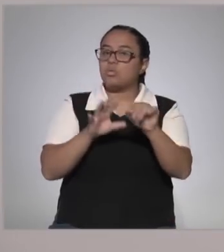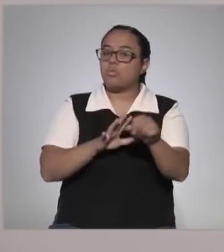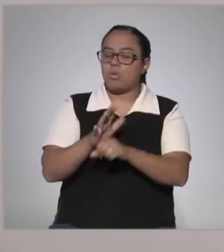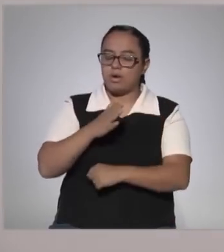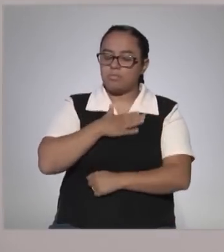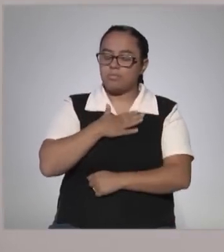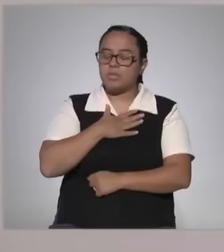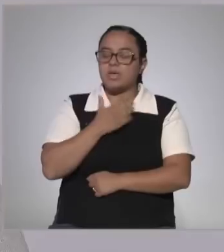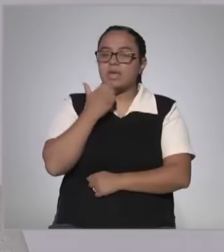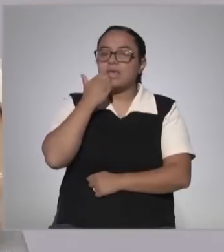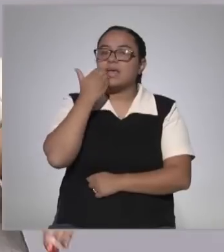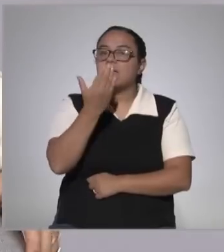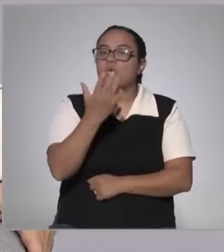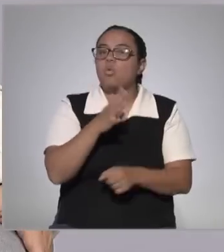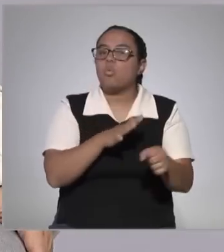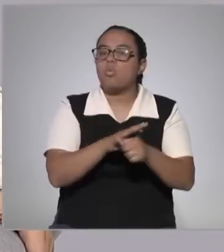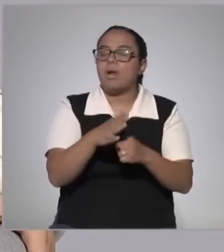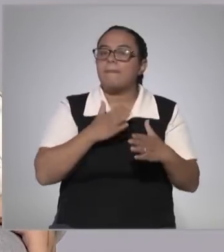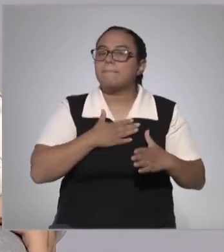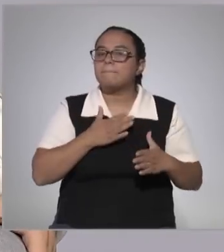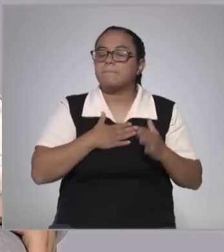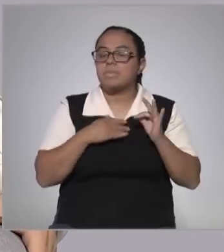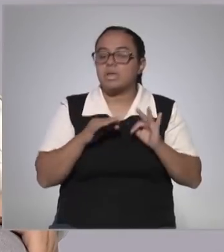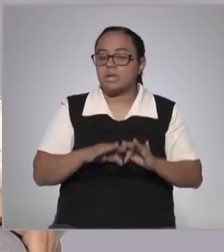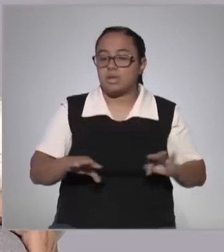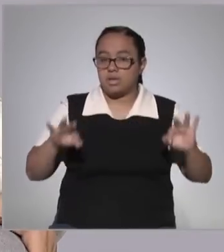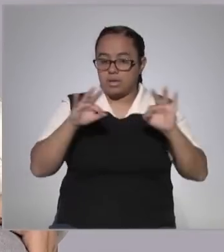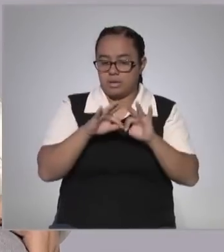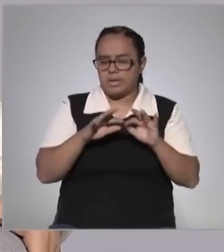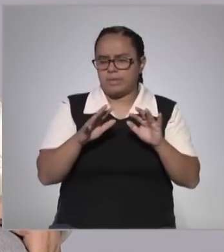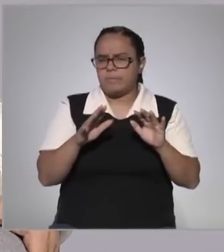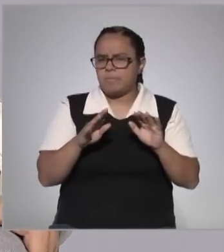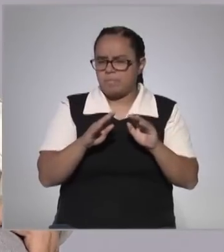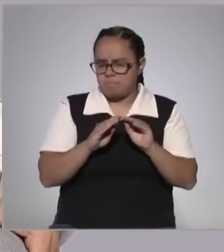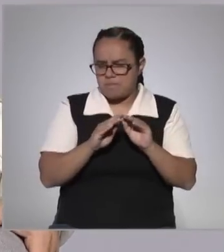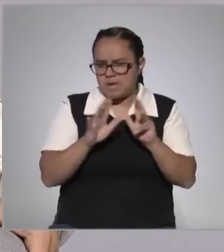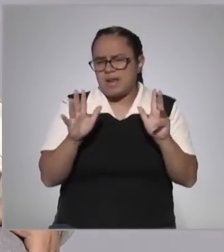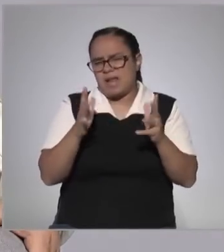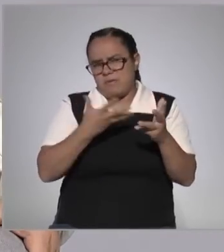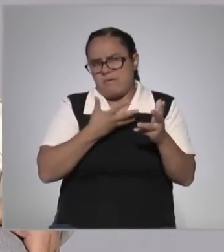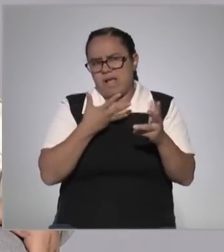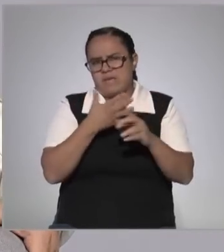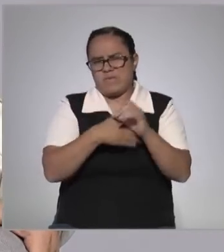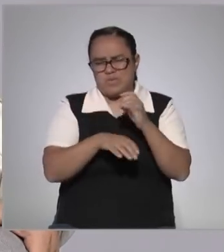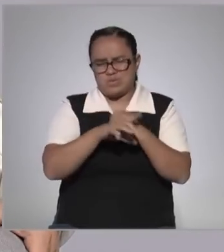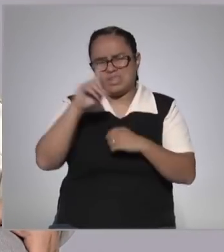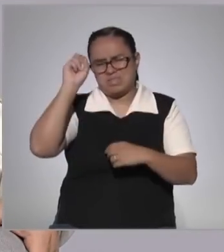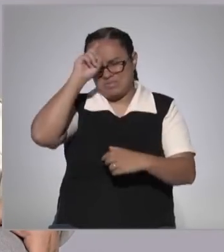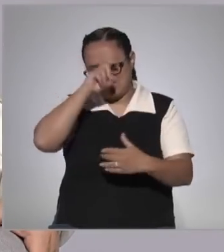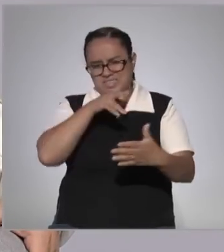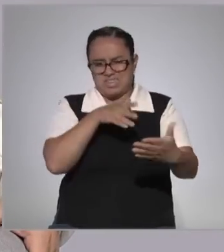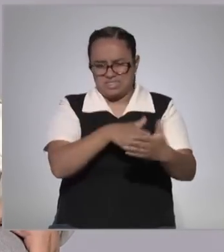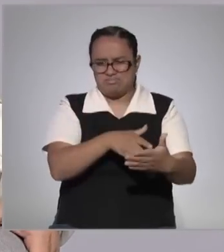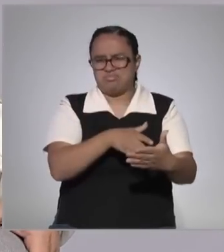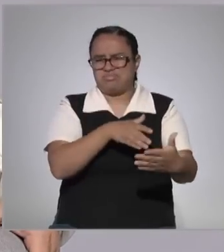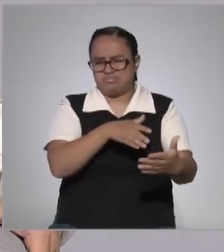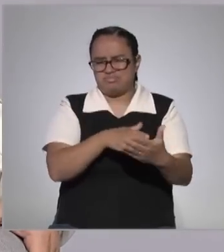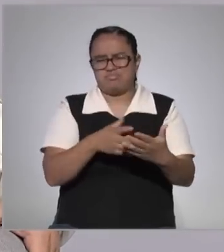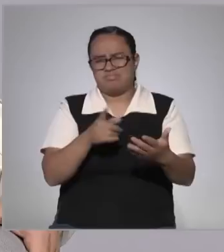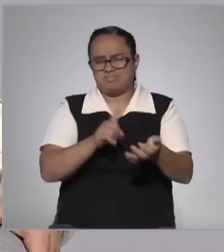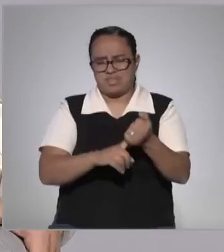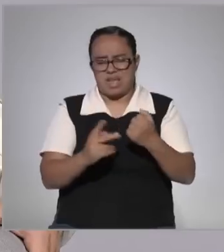uno desea. Por supuesto, hay muchas trabas en las